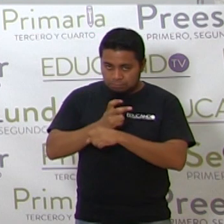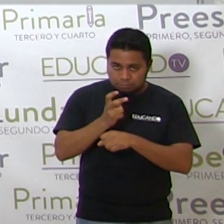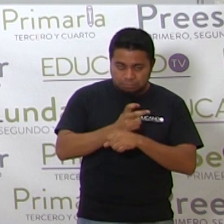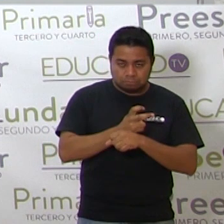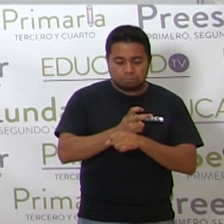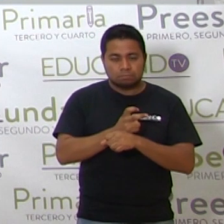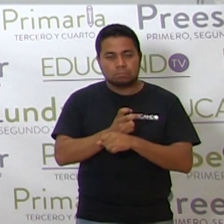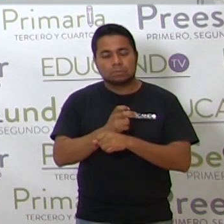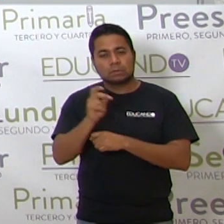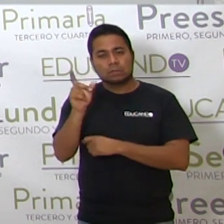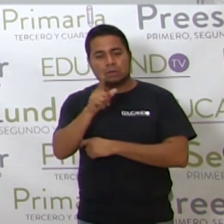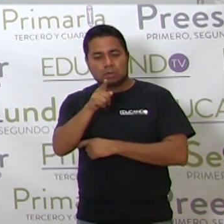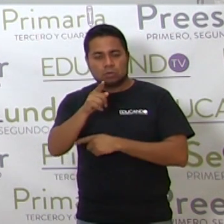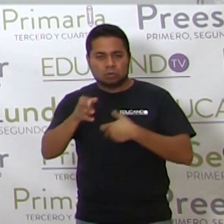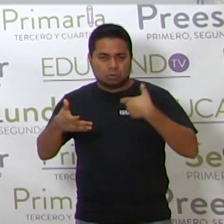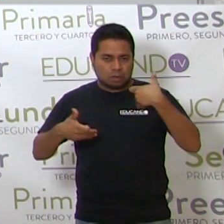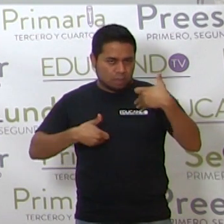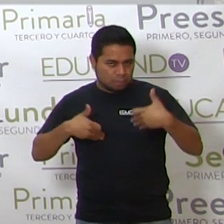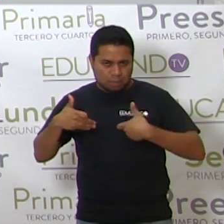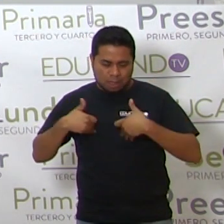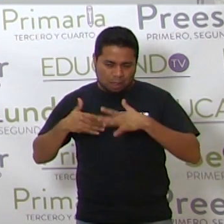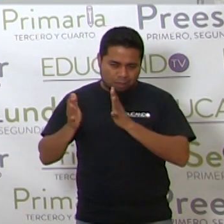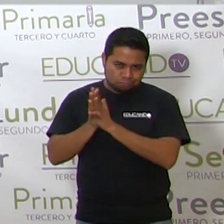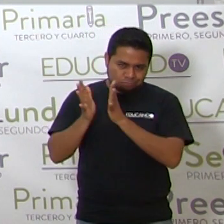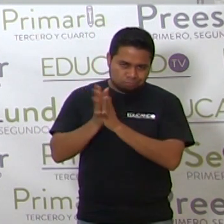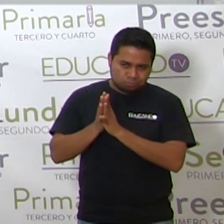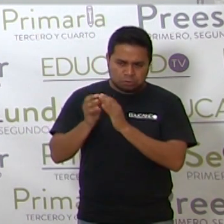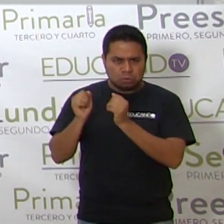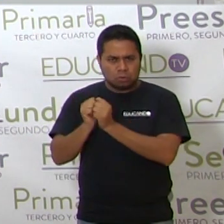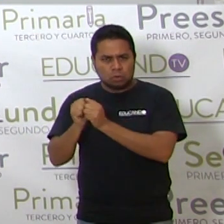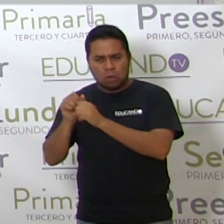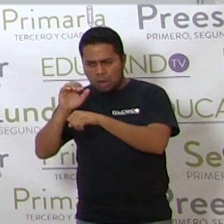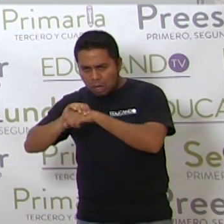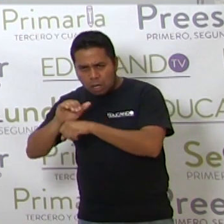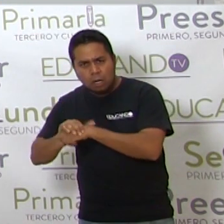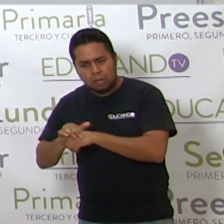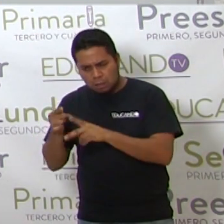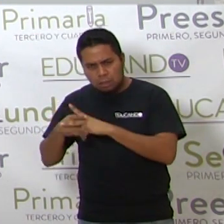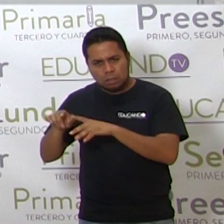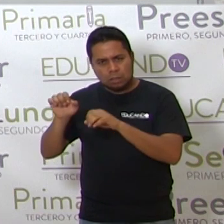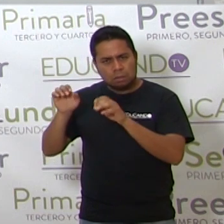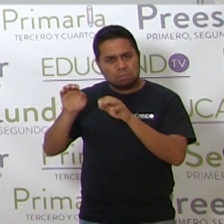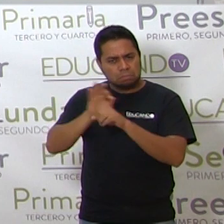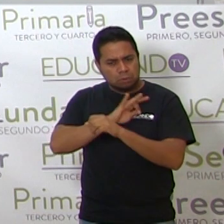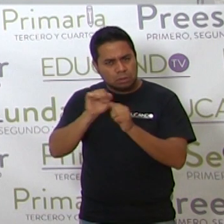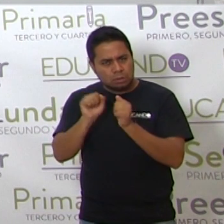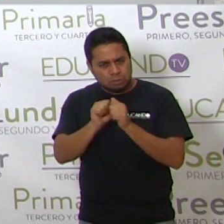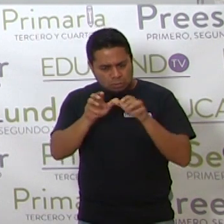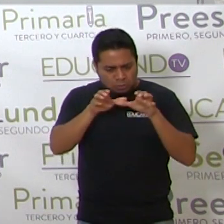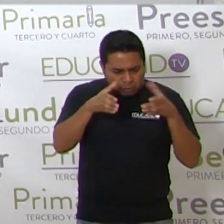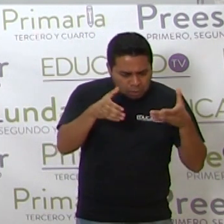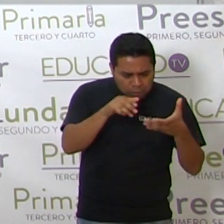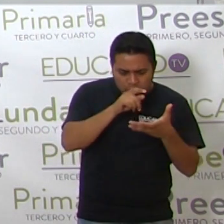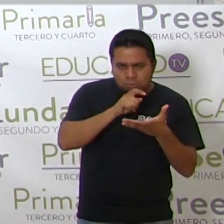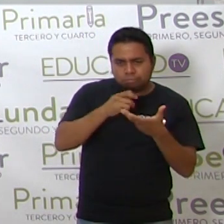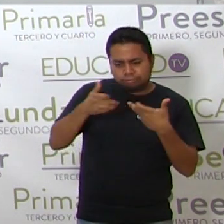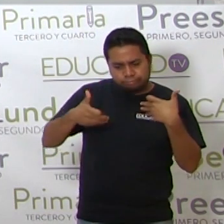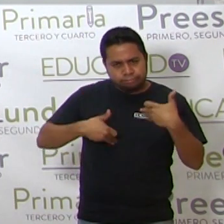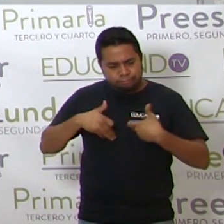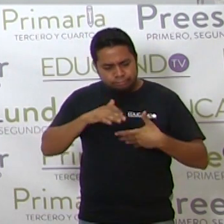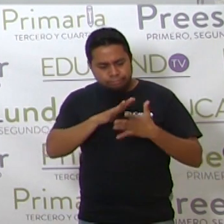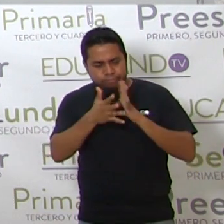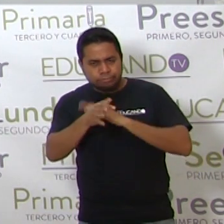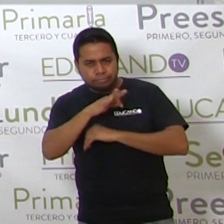tú hagas una obra de teatro tú con tus amigos puedes hacer a partir de un cuento una obra de teatro en esta